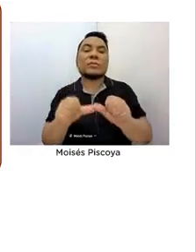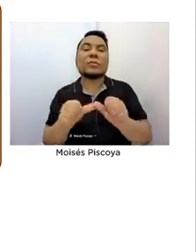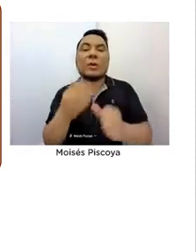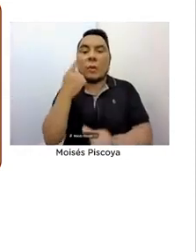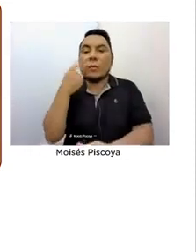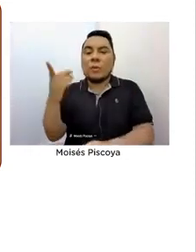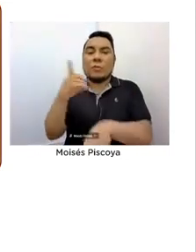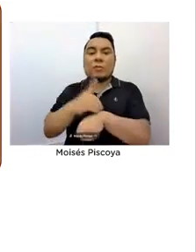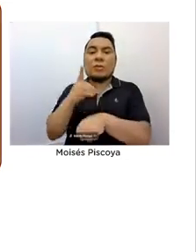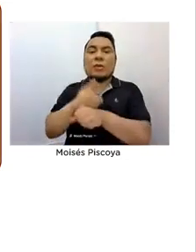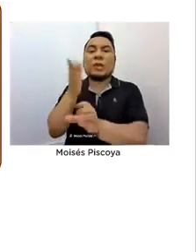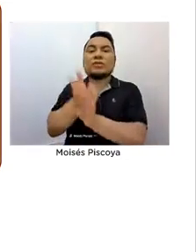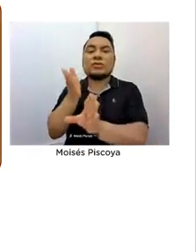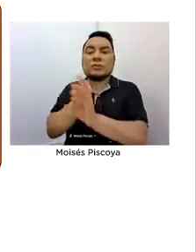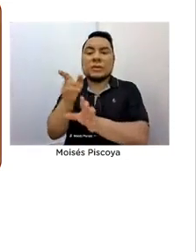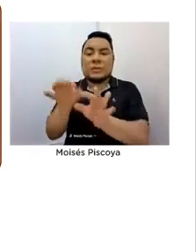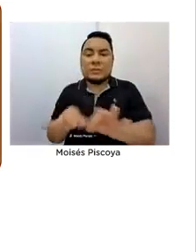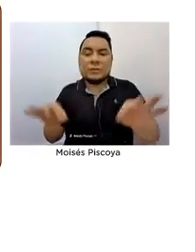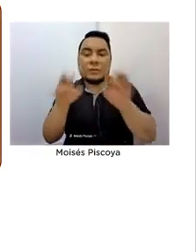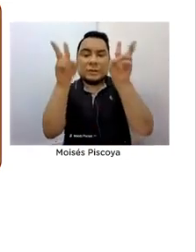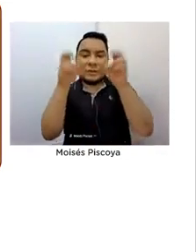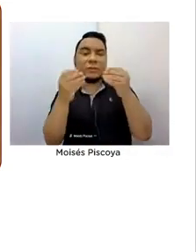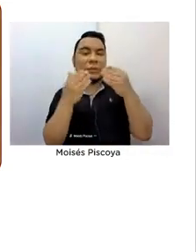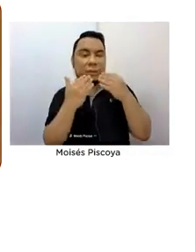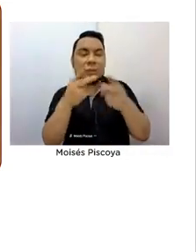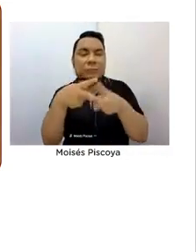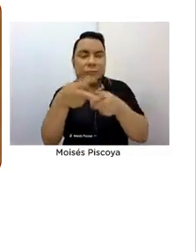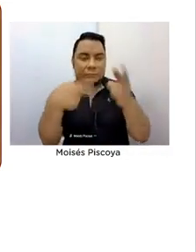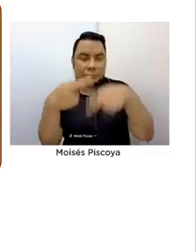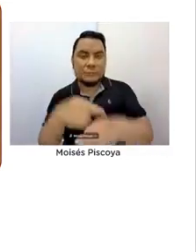doctor y el psicólogo en este importante tema. Muchas gracias.